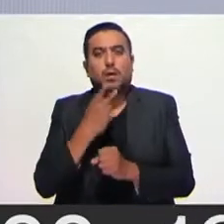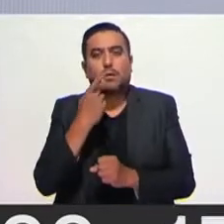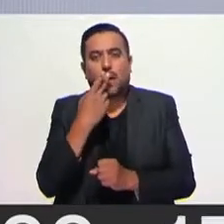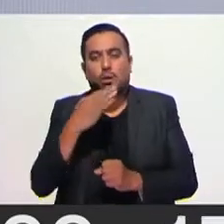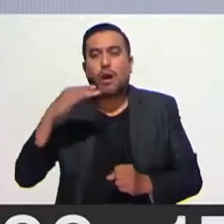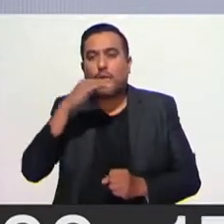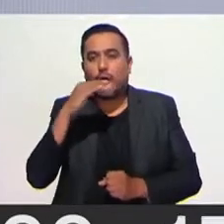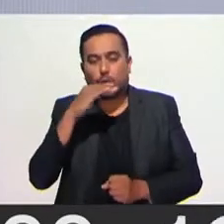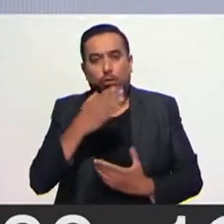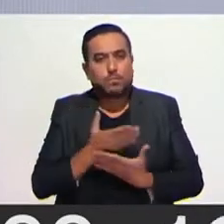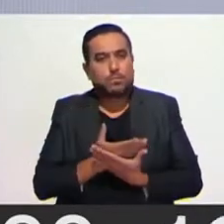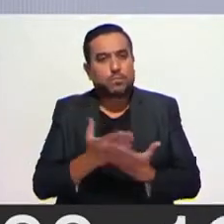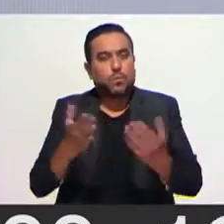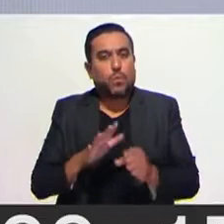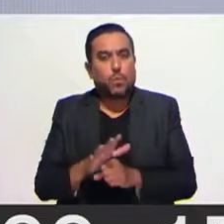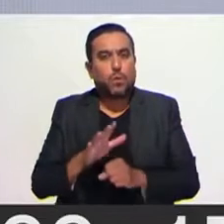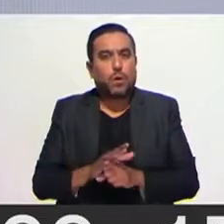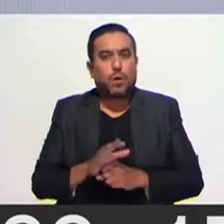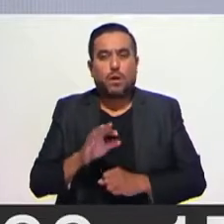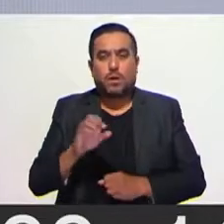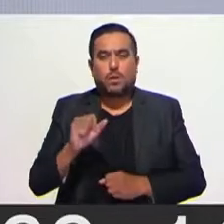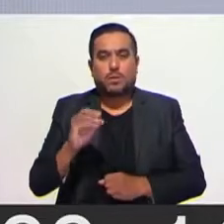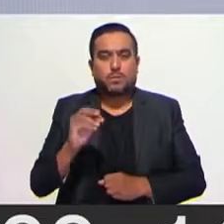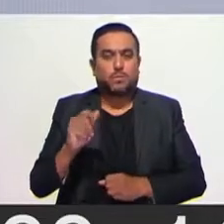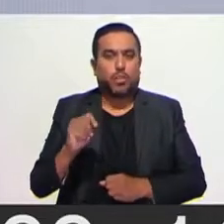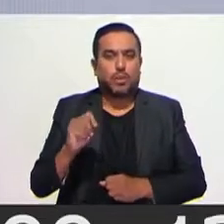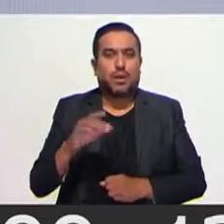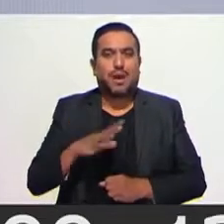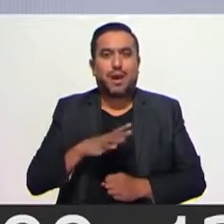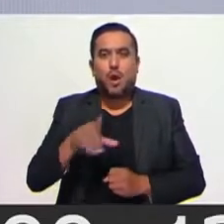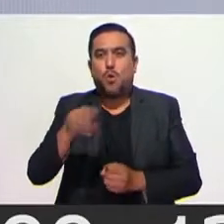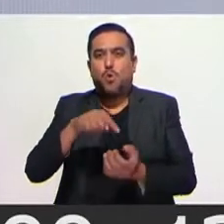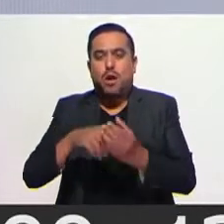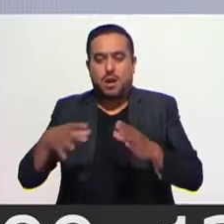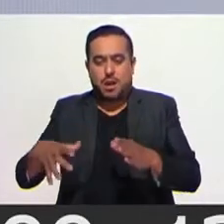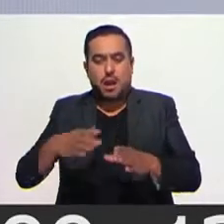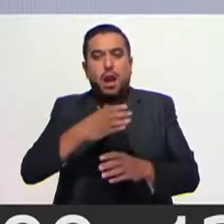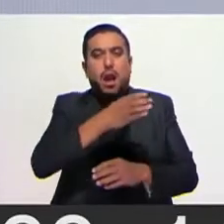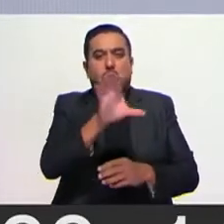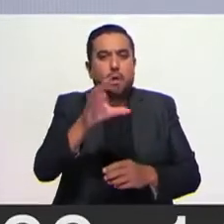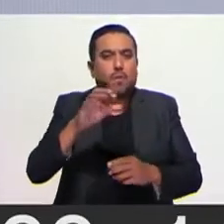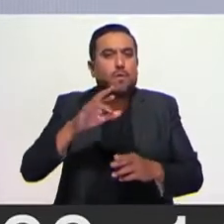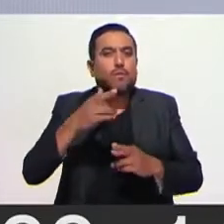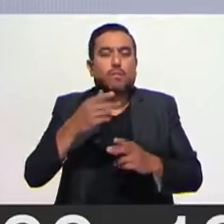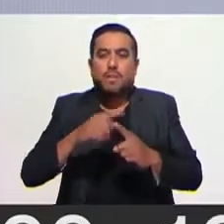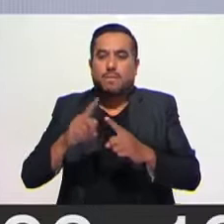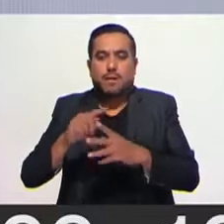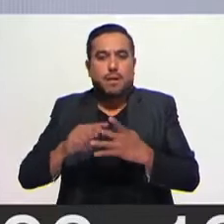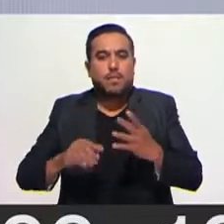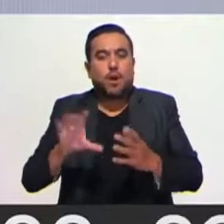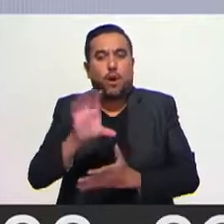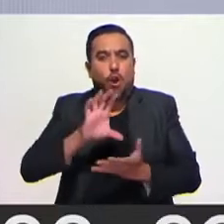sea gratuito, con los llamados hotspots, en donde las plazas urbanas, rurales, todas las comunidades y las